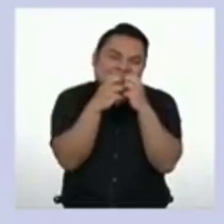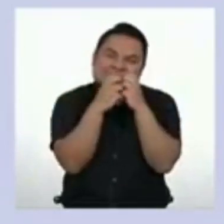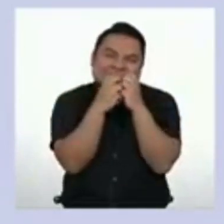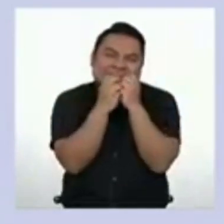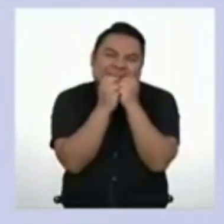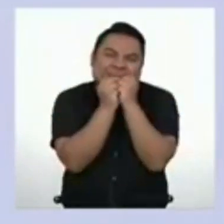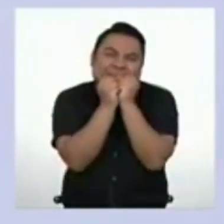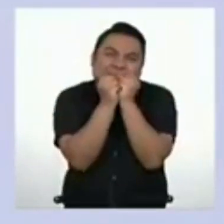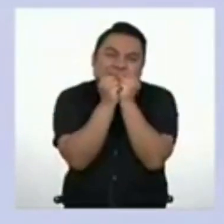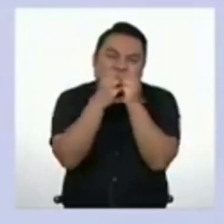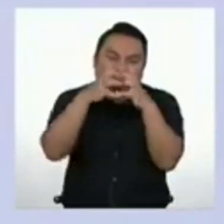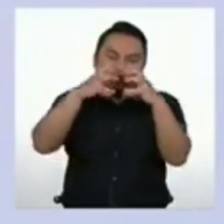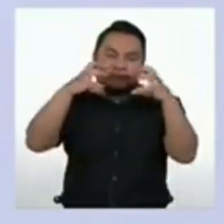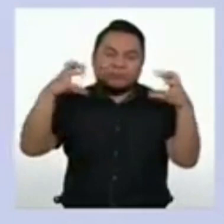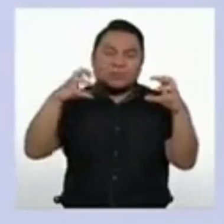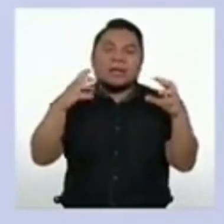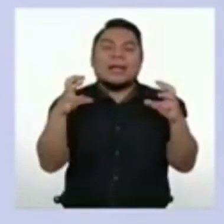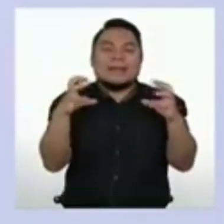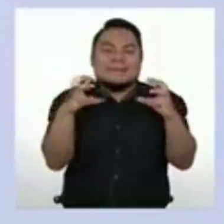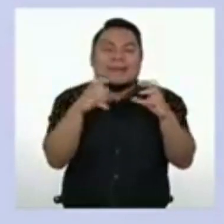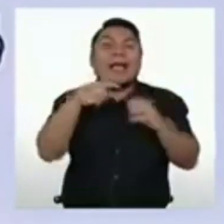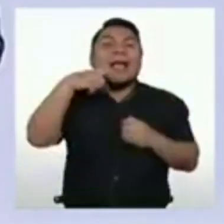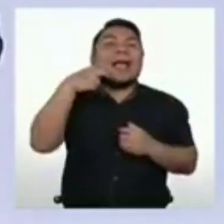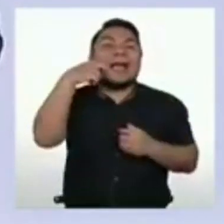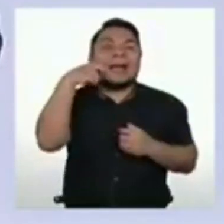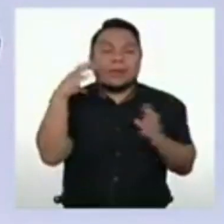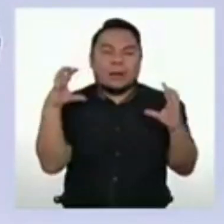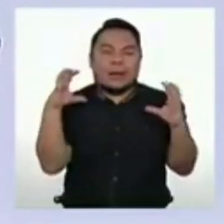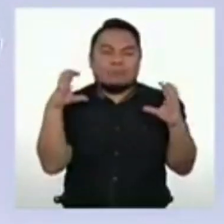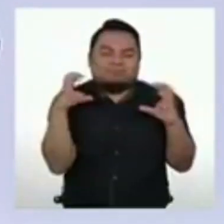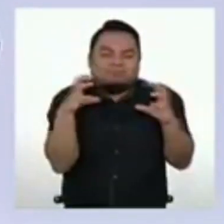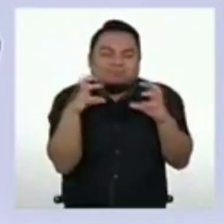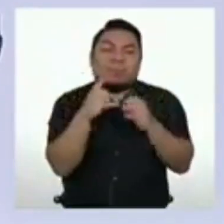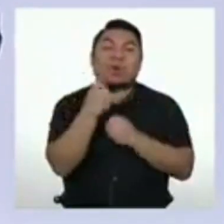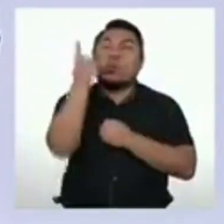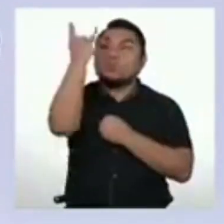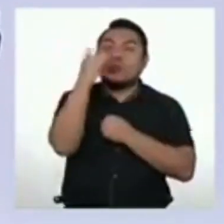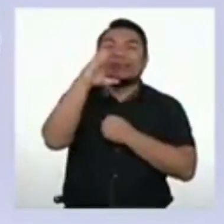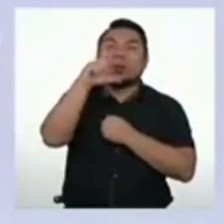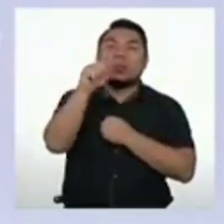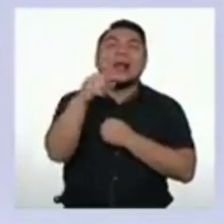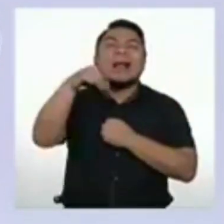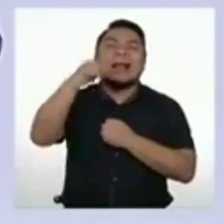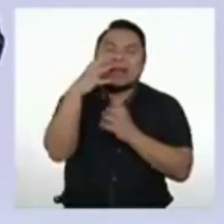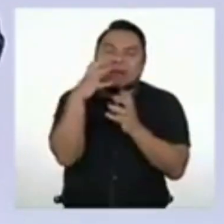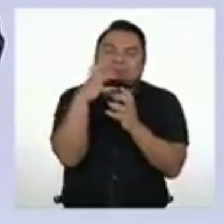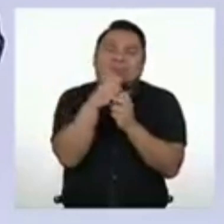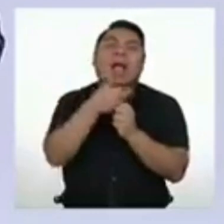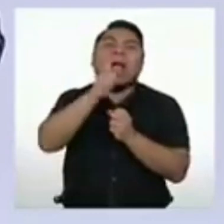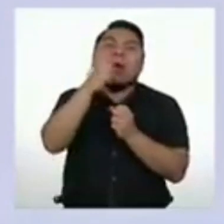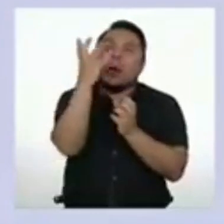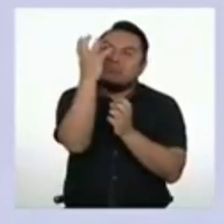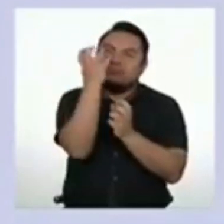como una pasa. De esta manera, la carne se deshidrata porque las células que la componen pierden el agua que llevan